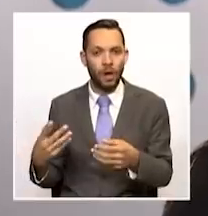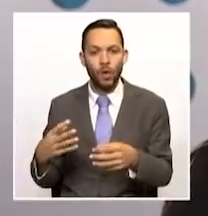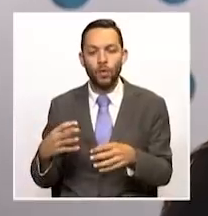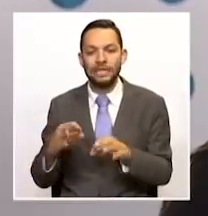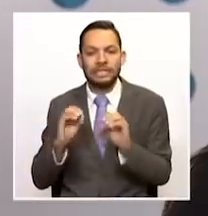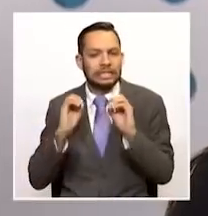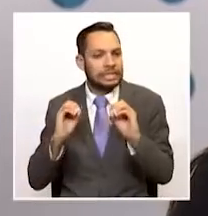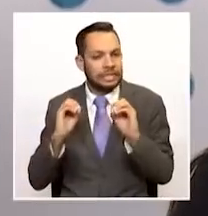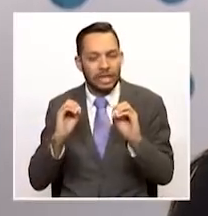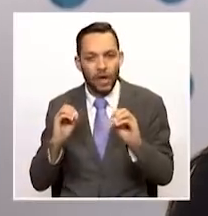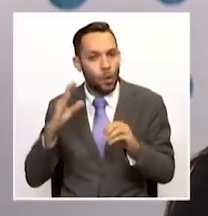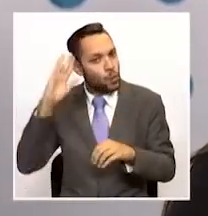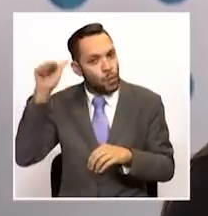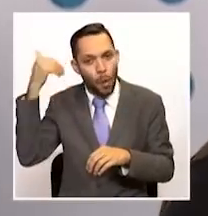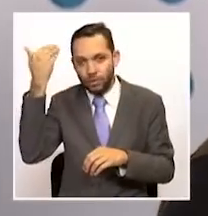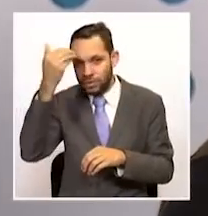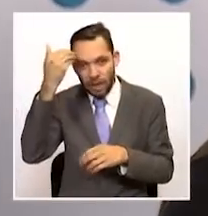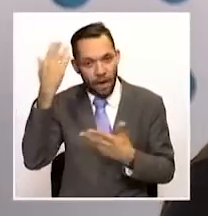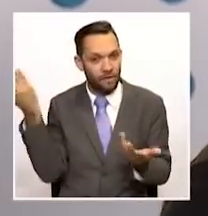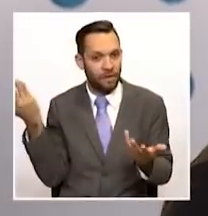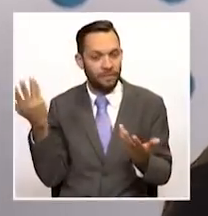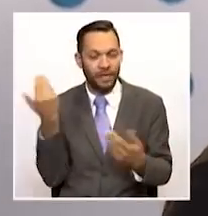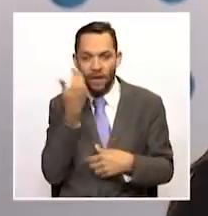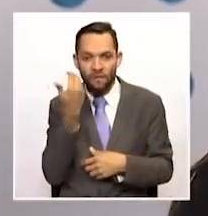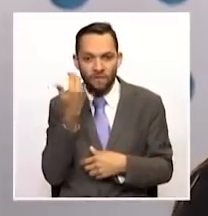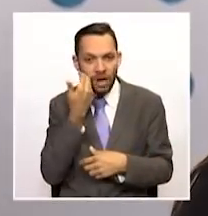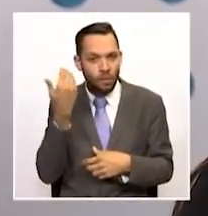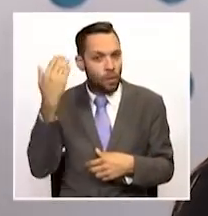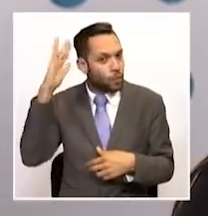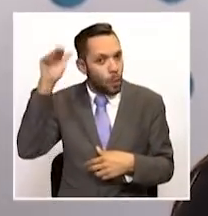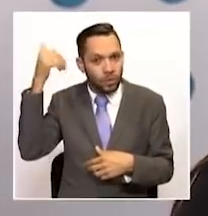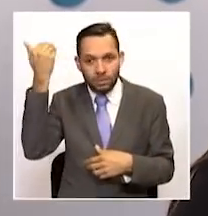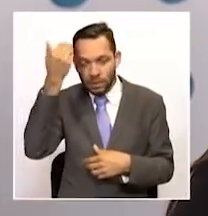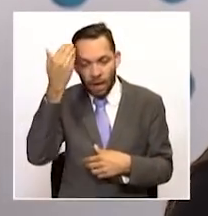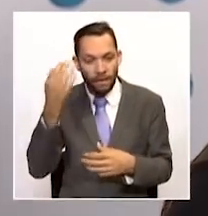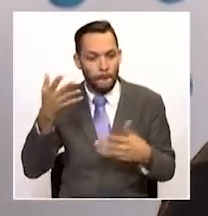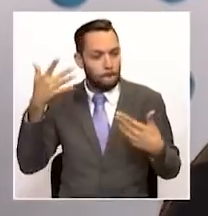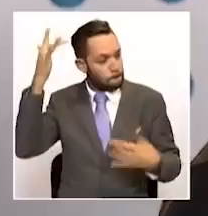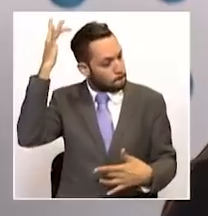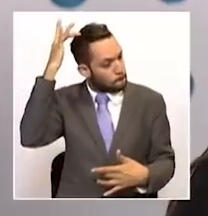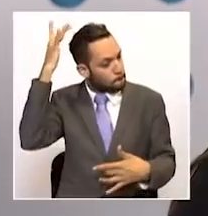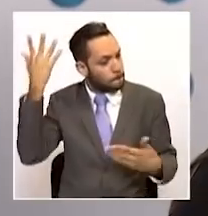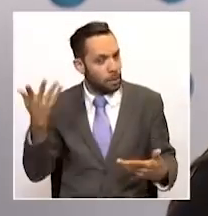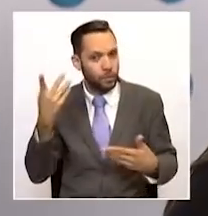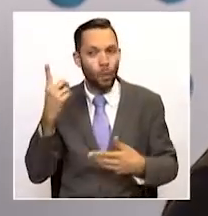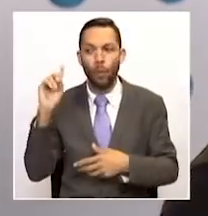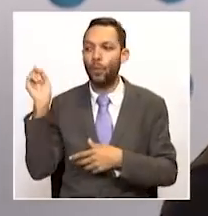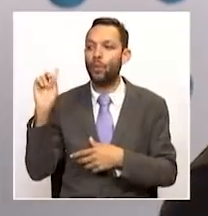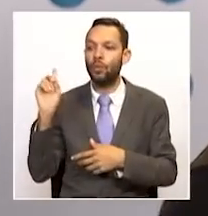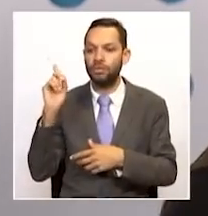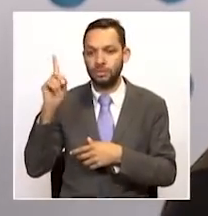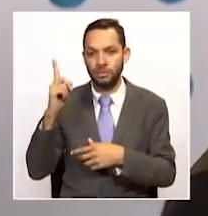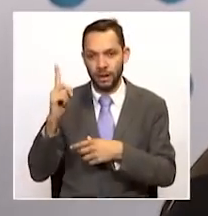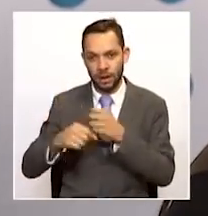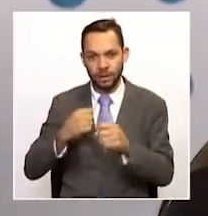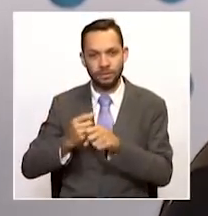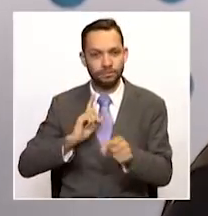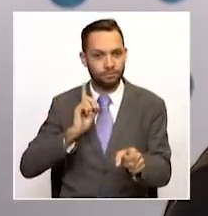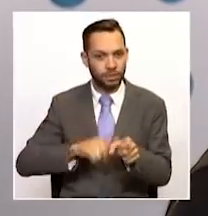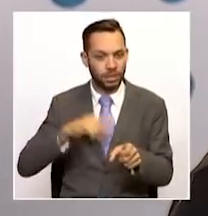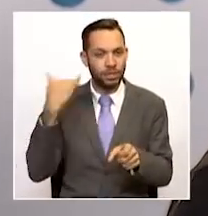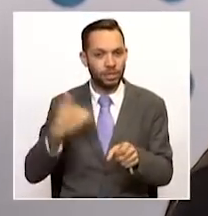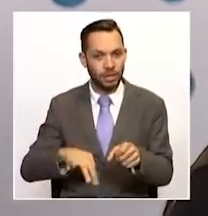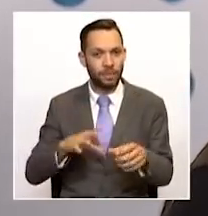a desviarse el concepto del diagnóstico que uno realmente tiene hace un año soy una asociación tejido azul con